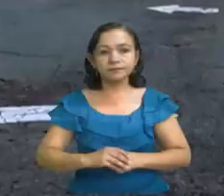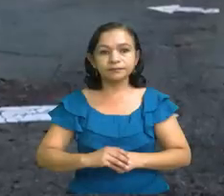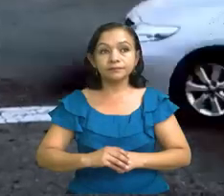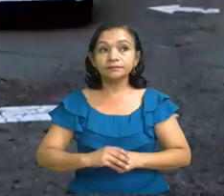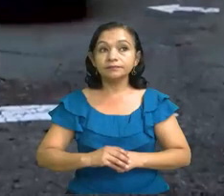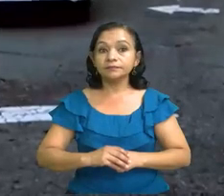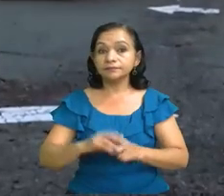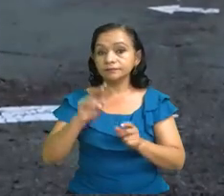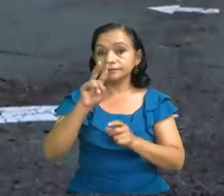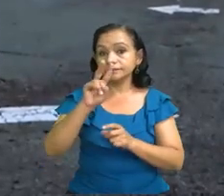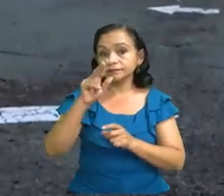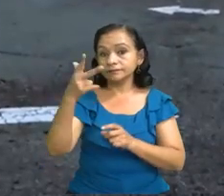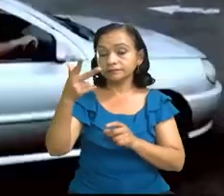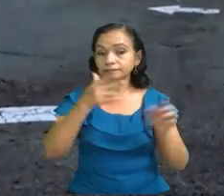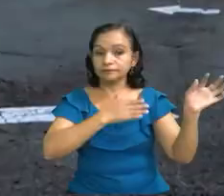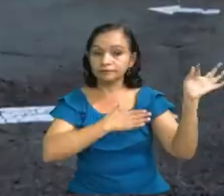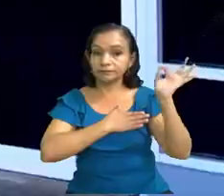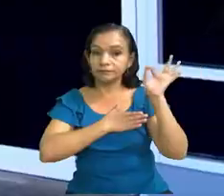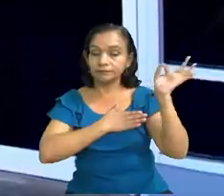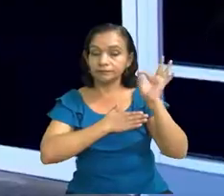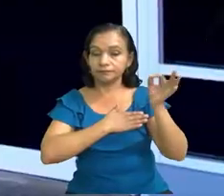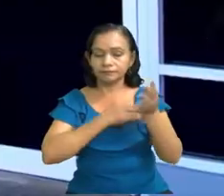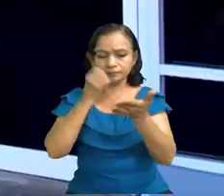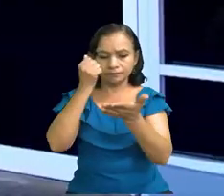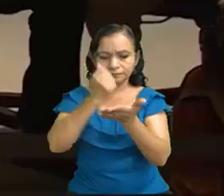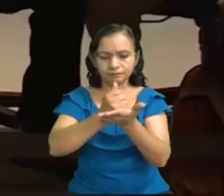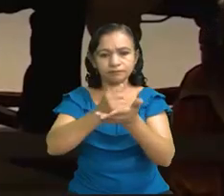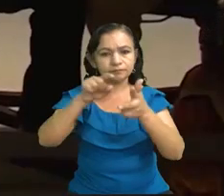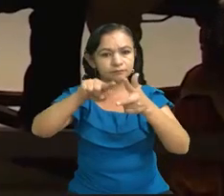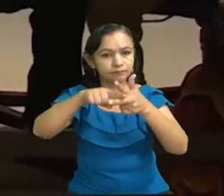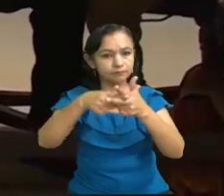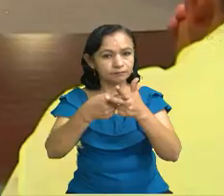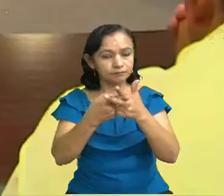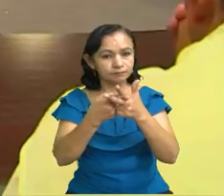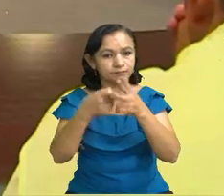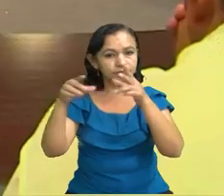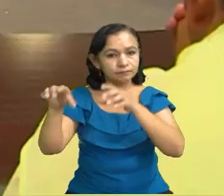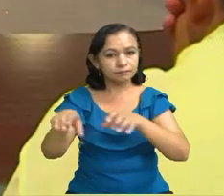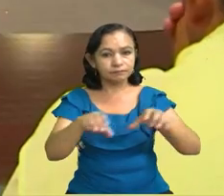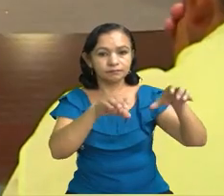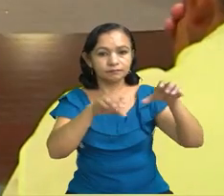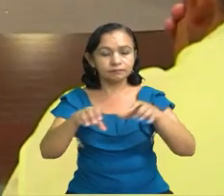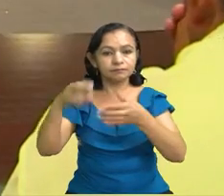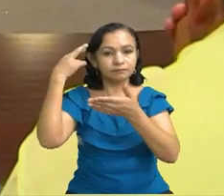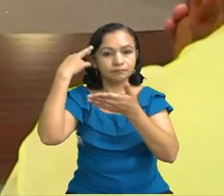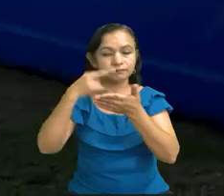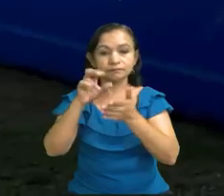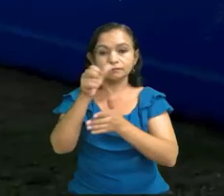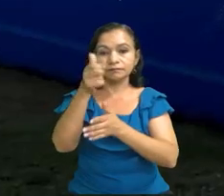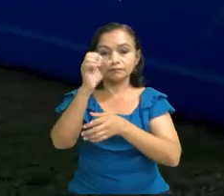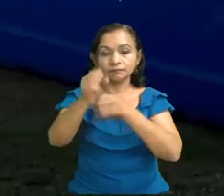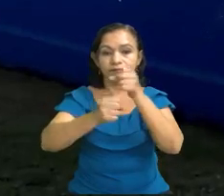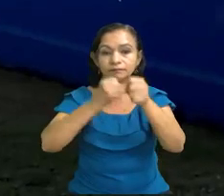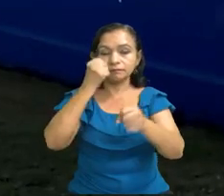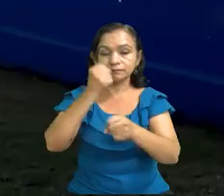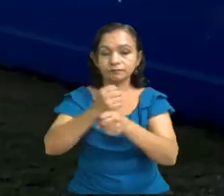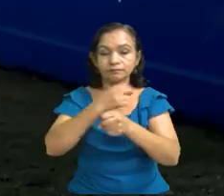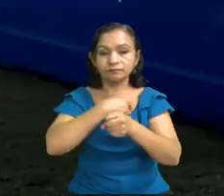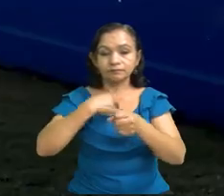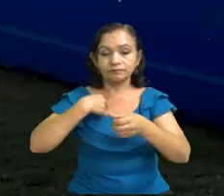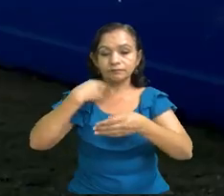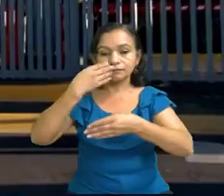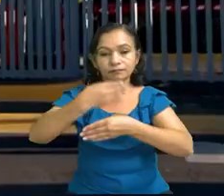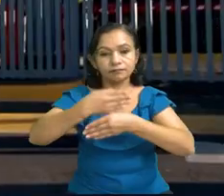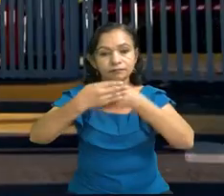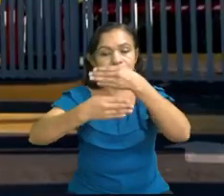El 28 de febrero, en la emisión de un sello postal, inician las actividades conmemorativas del 60 aniversario de creación